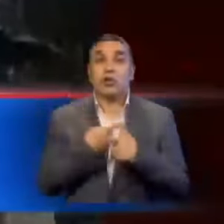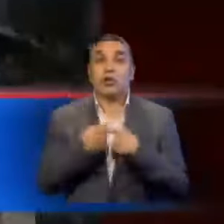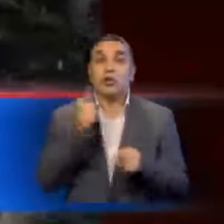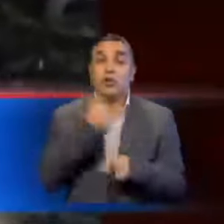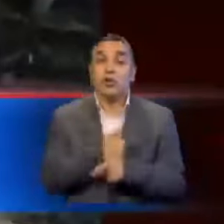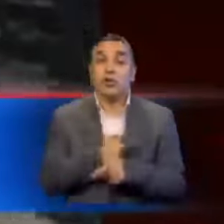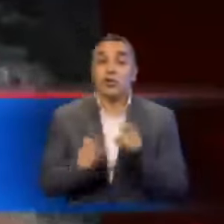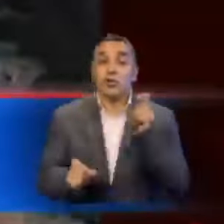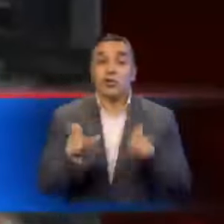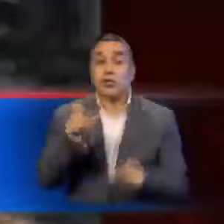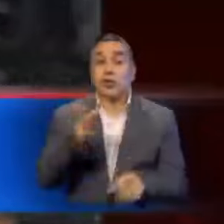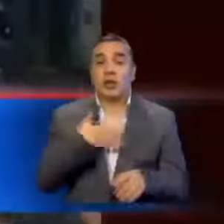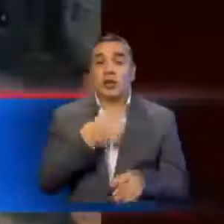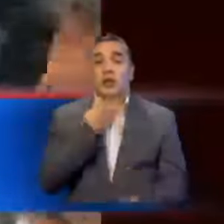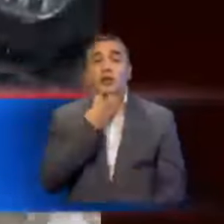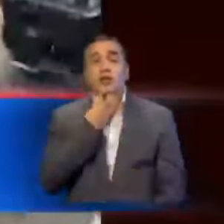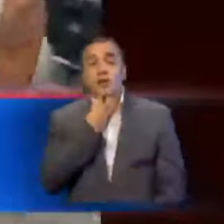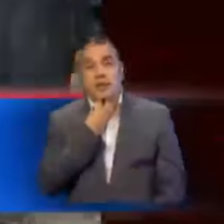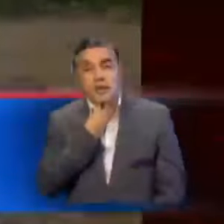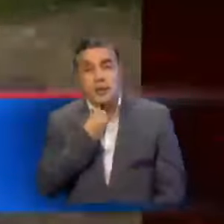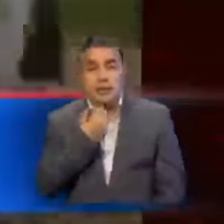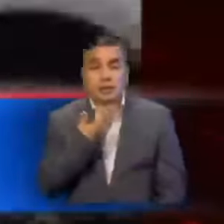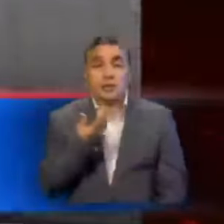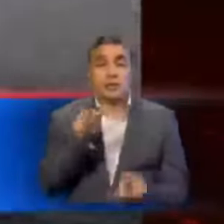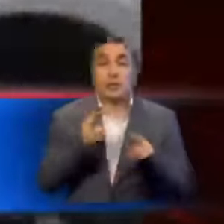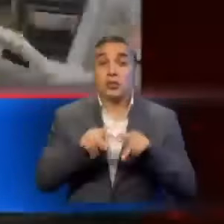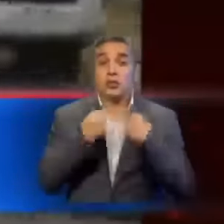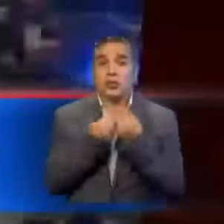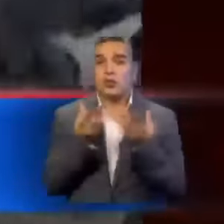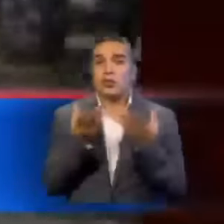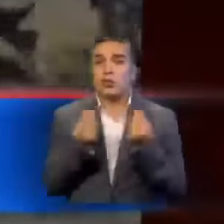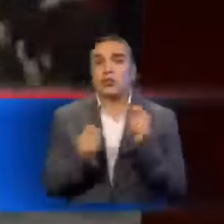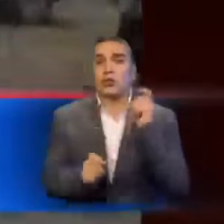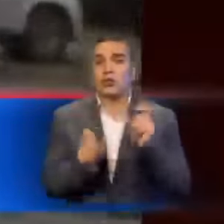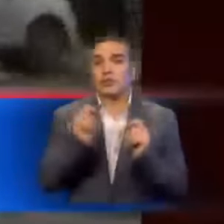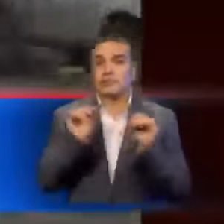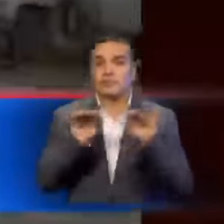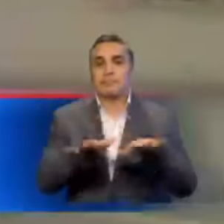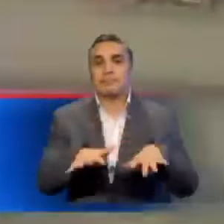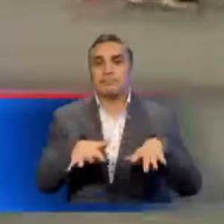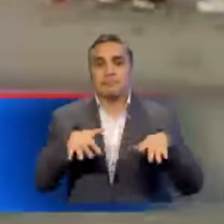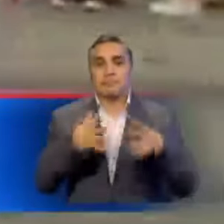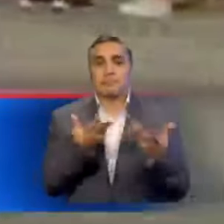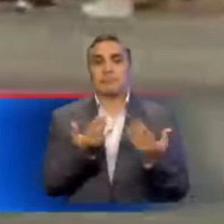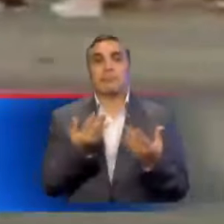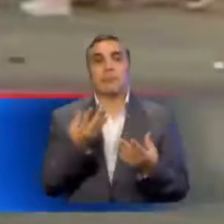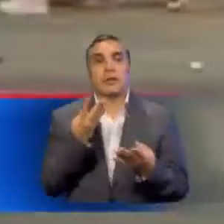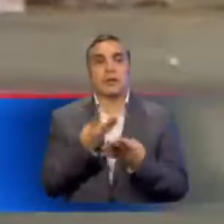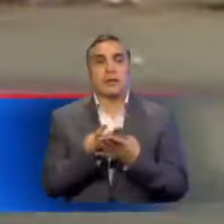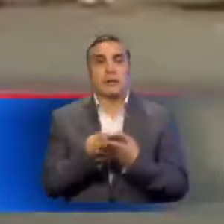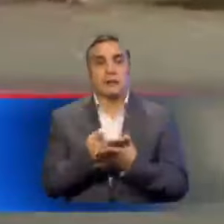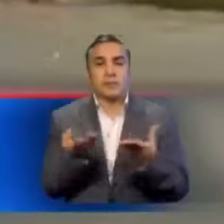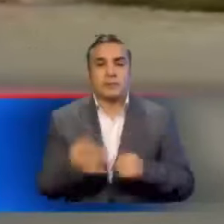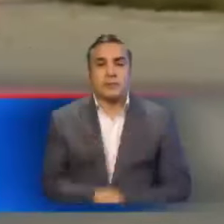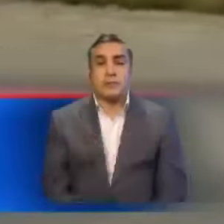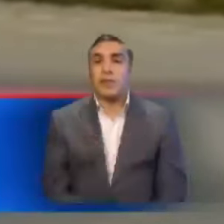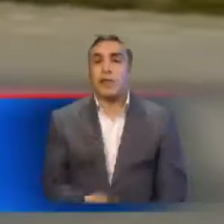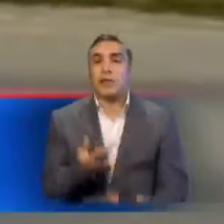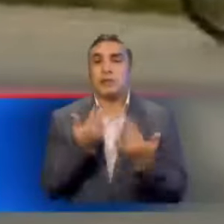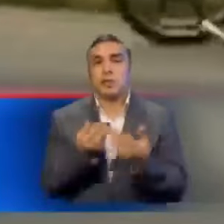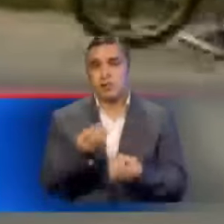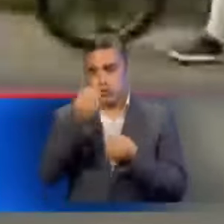las personas están angustiadas. Por acá vemos un número grande de personas que están frente al centro carcelario, esperando